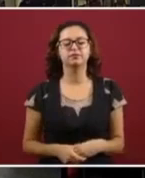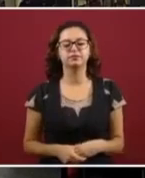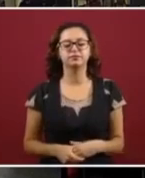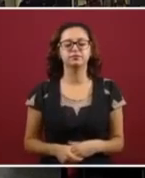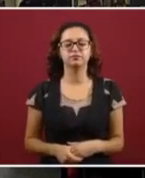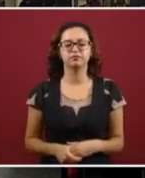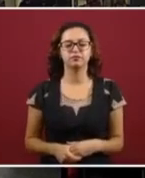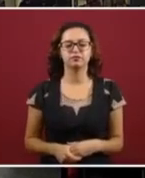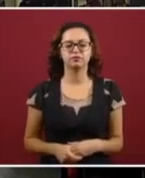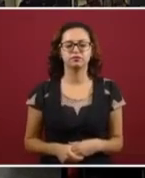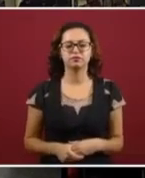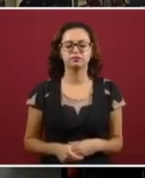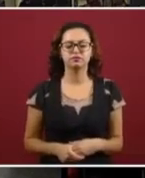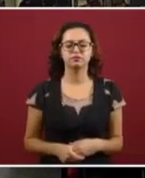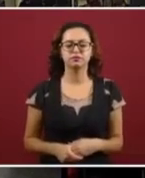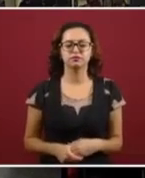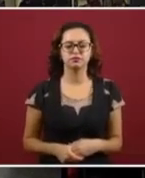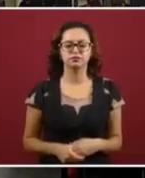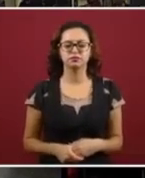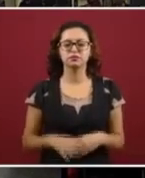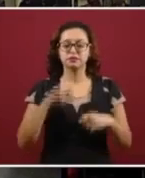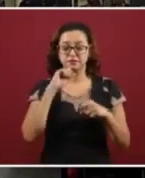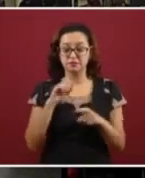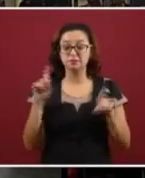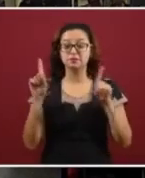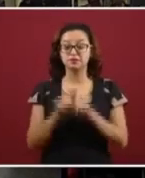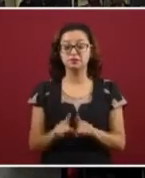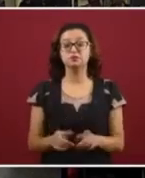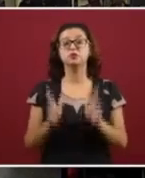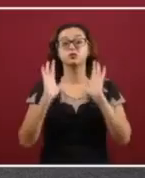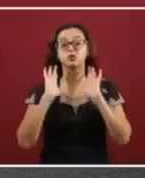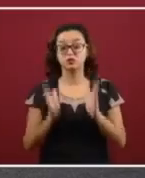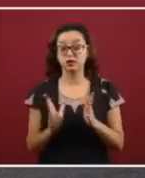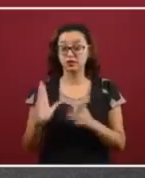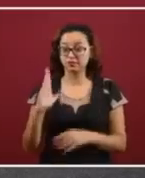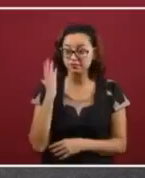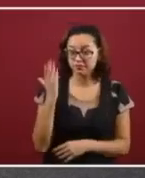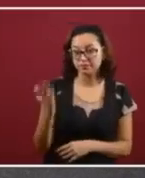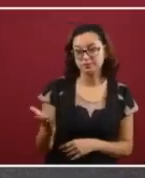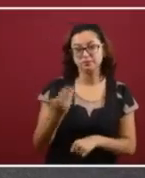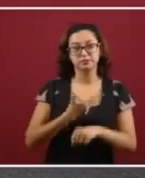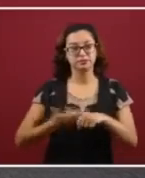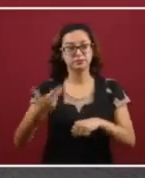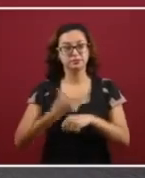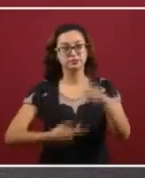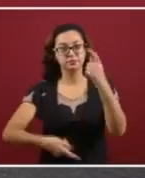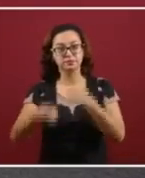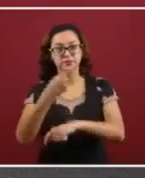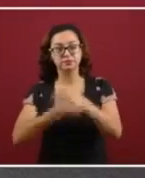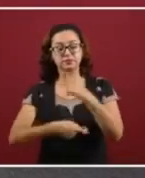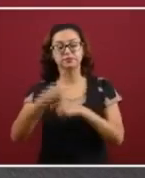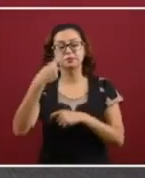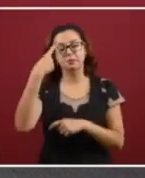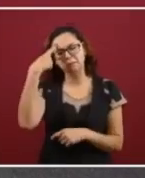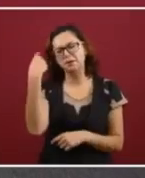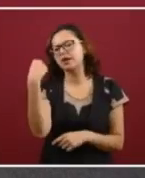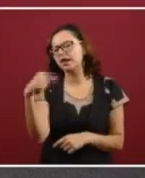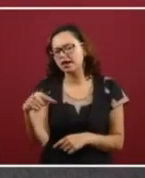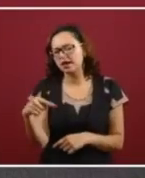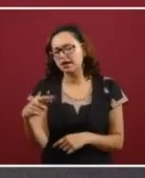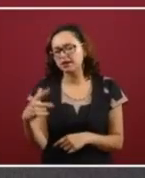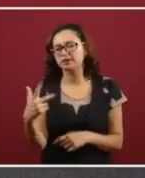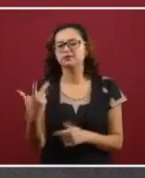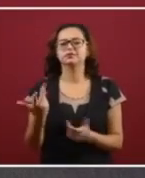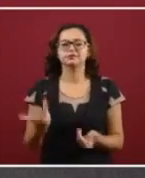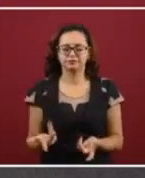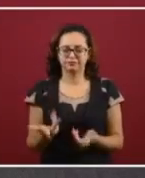está haciendo la solicitud para contar con